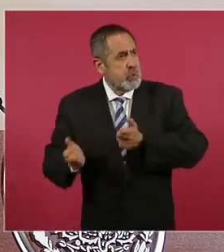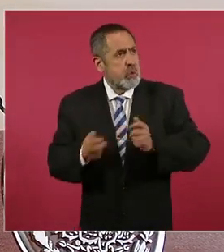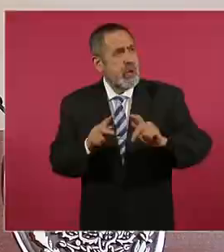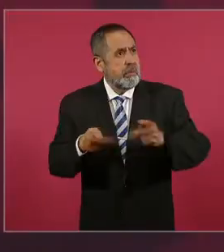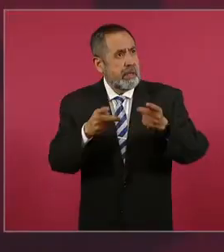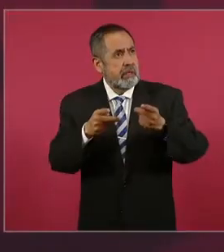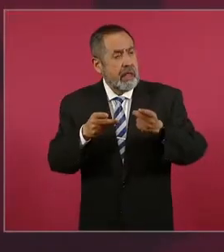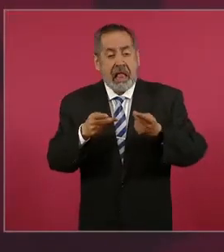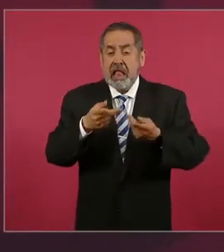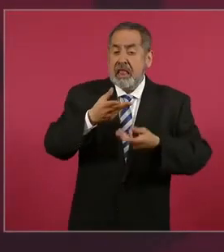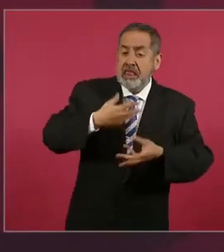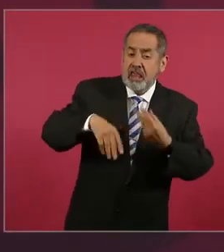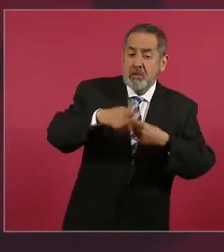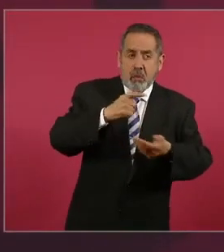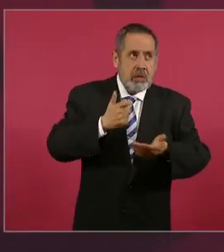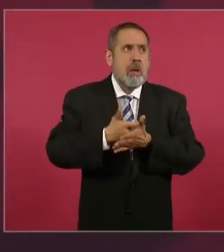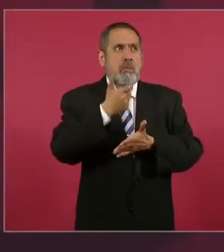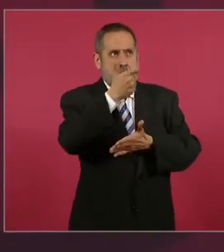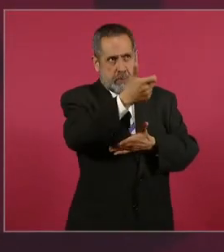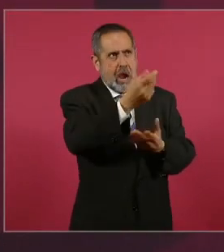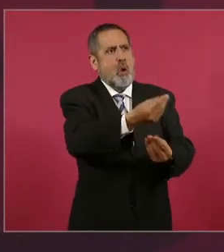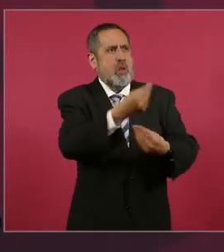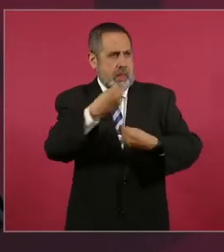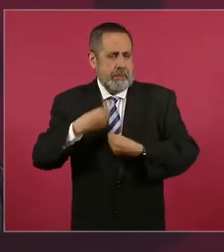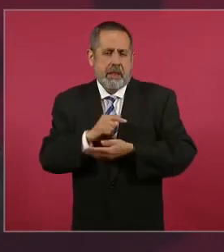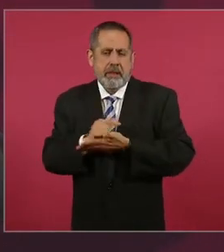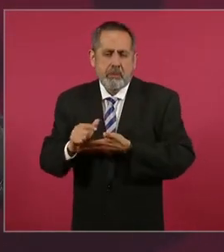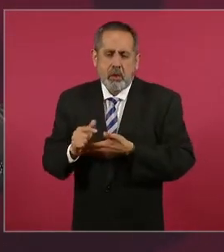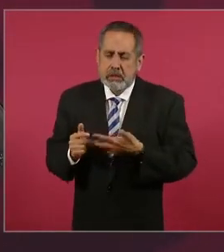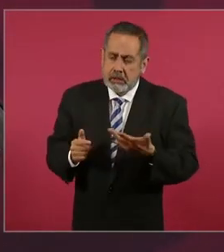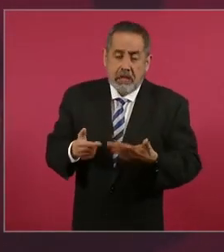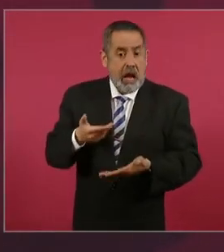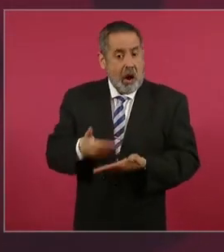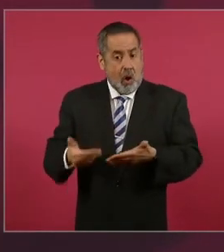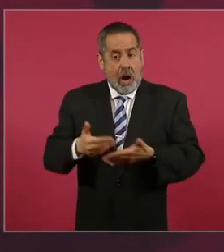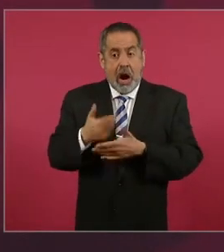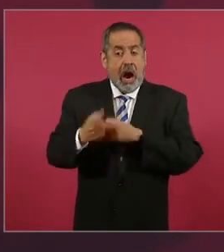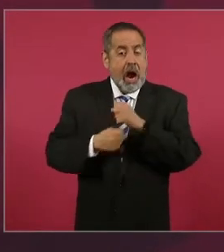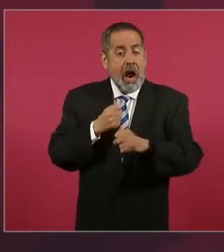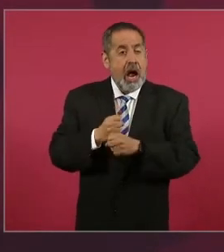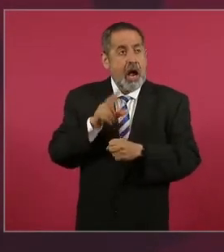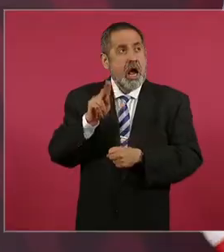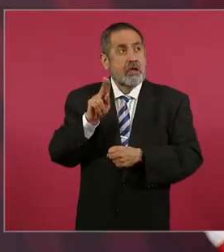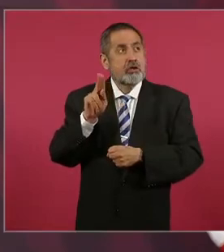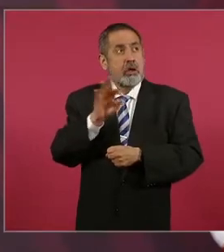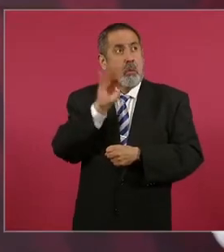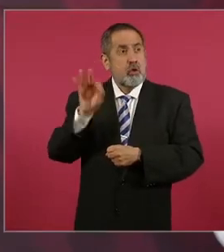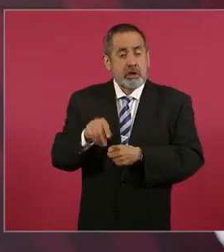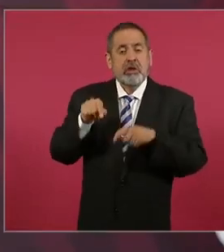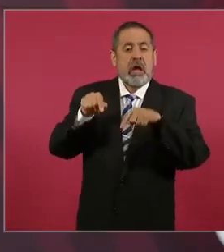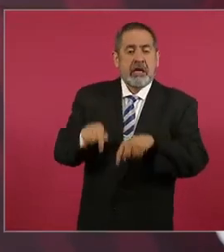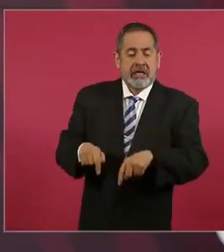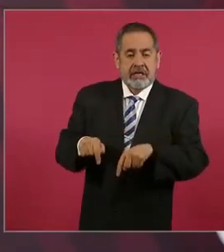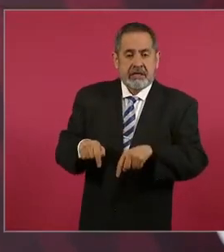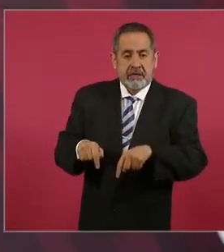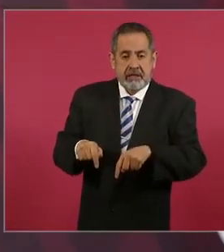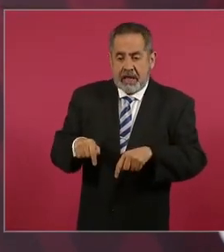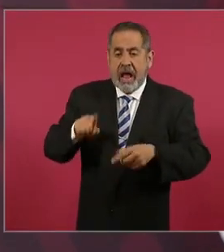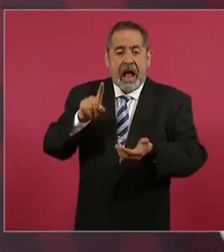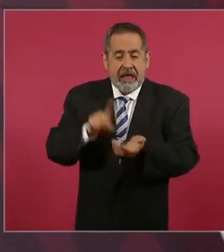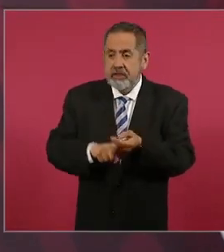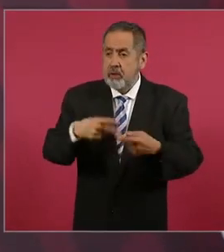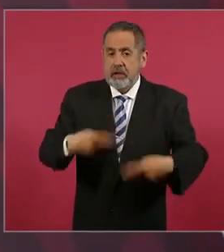el 80% de los ingresos de Pemex se van a originar en el mercado